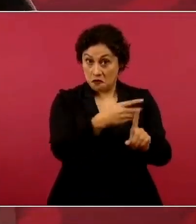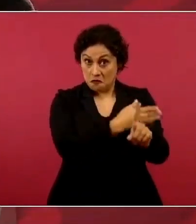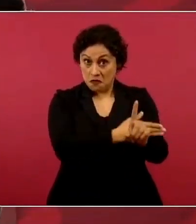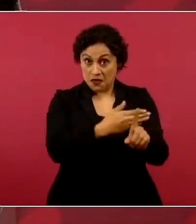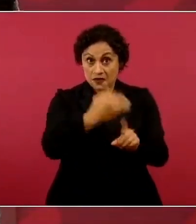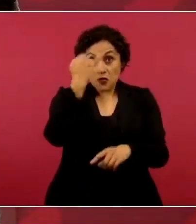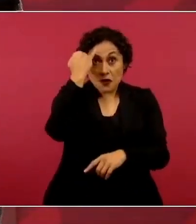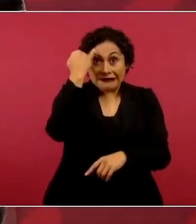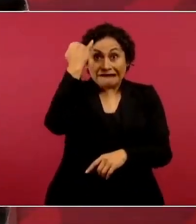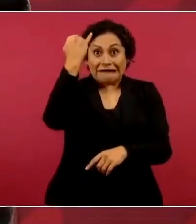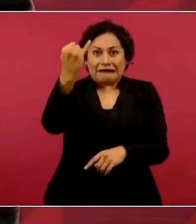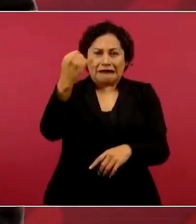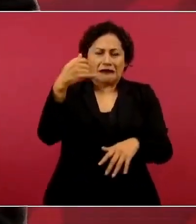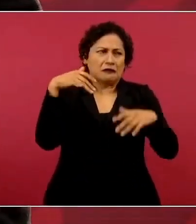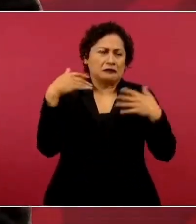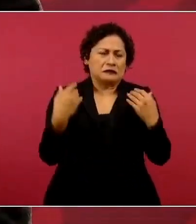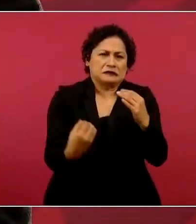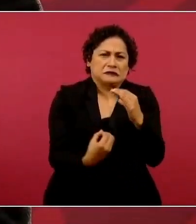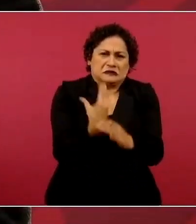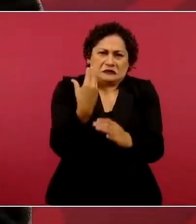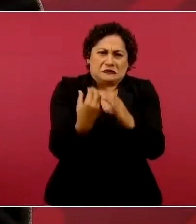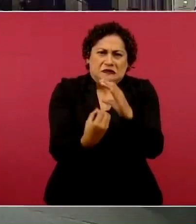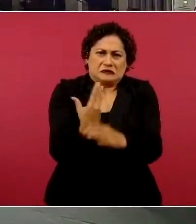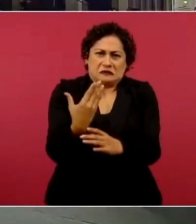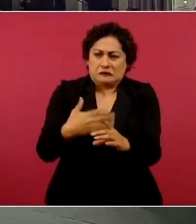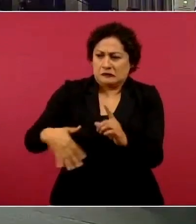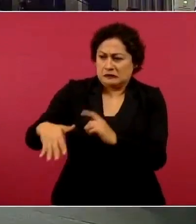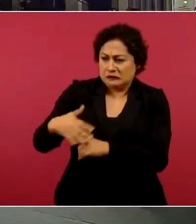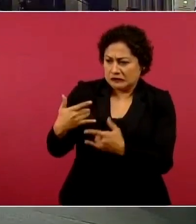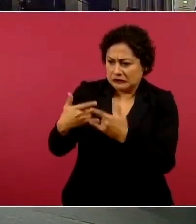muchísimo a su tiempo.